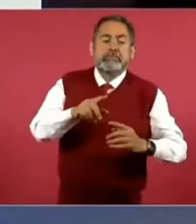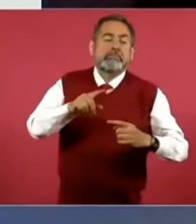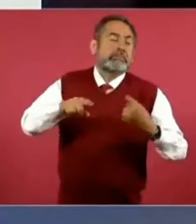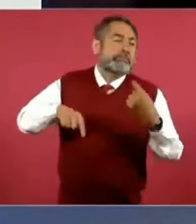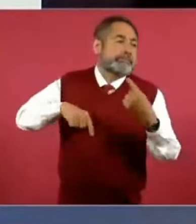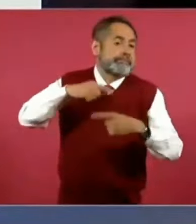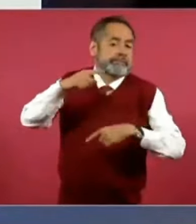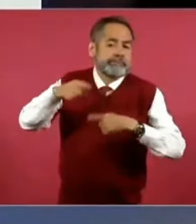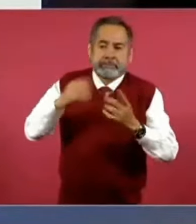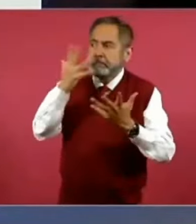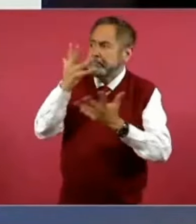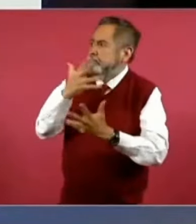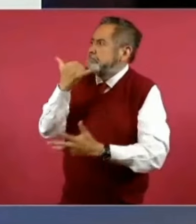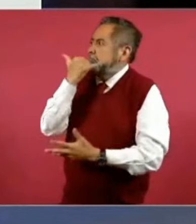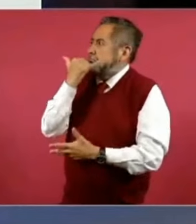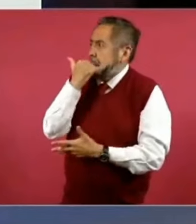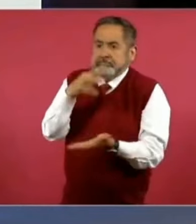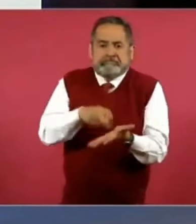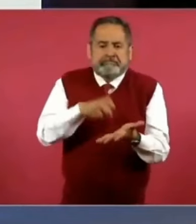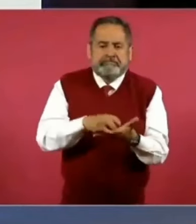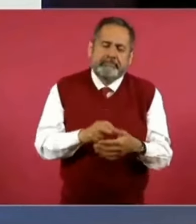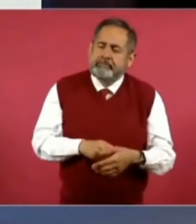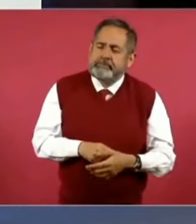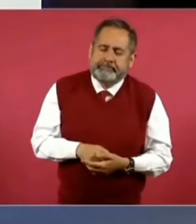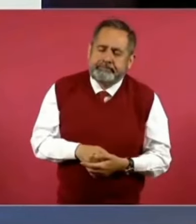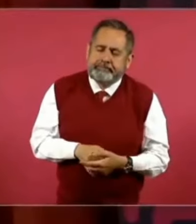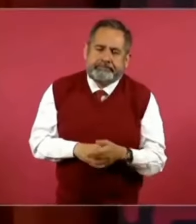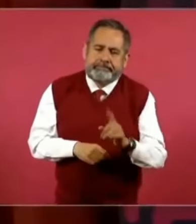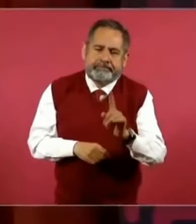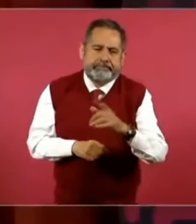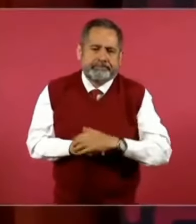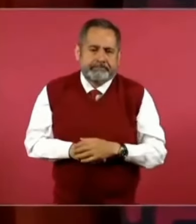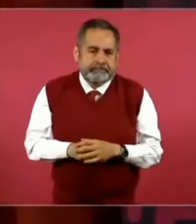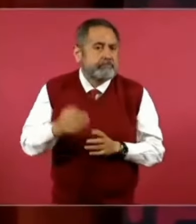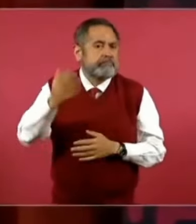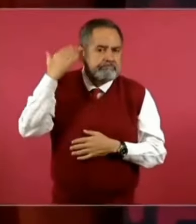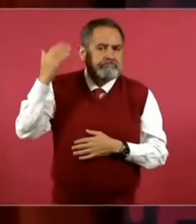eh eh No cambiaron la fórmula